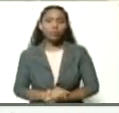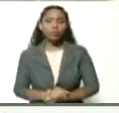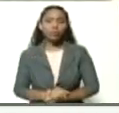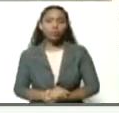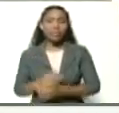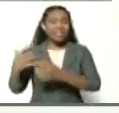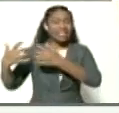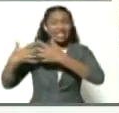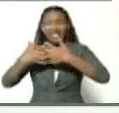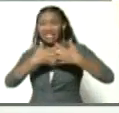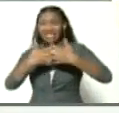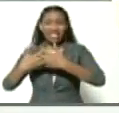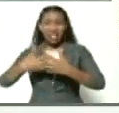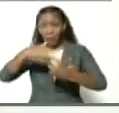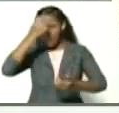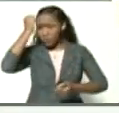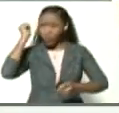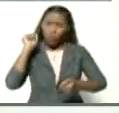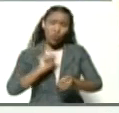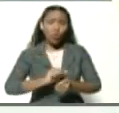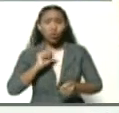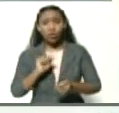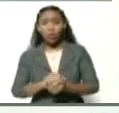Una guerra brutal por las vacunas.